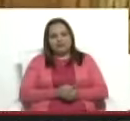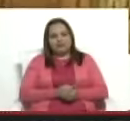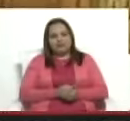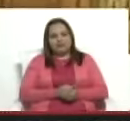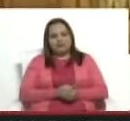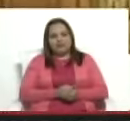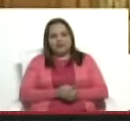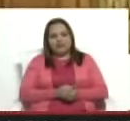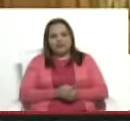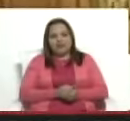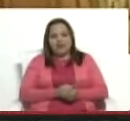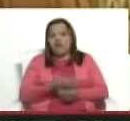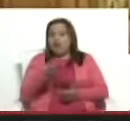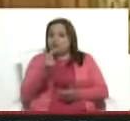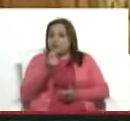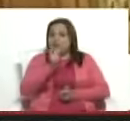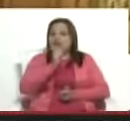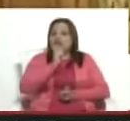Cuesta mucho porque...